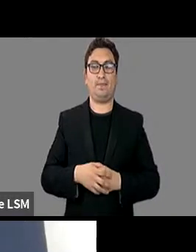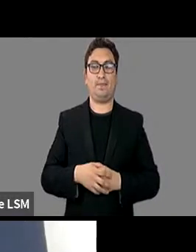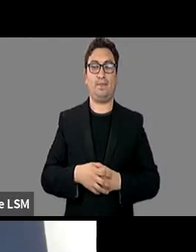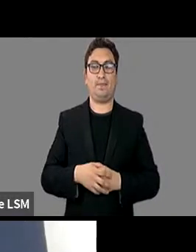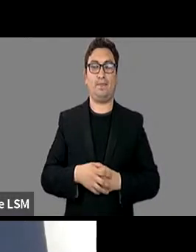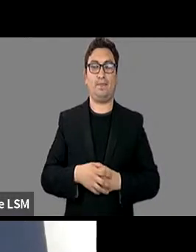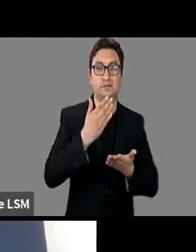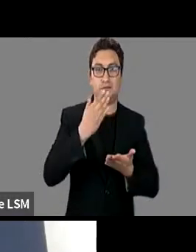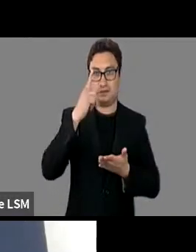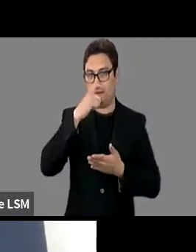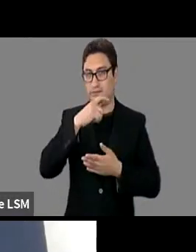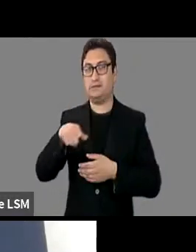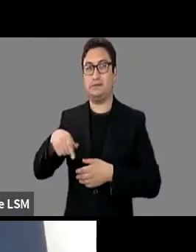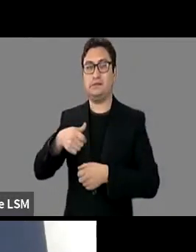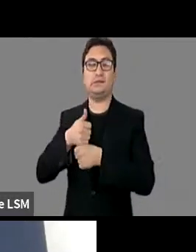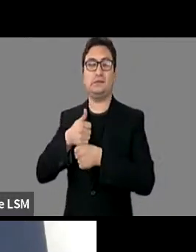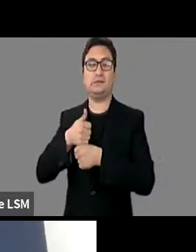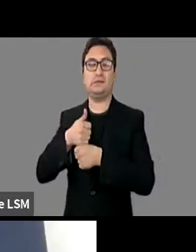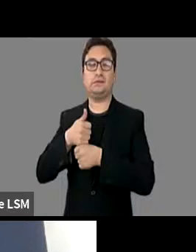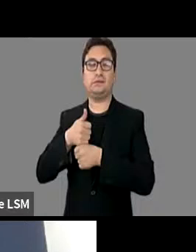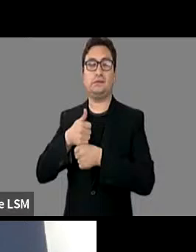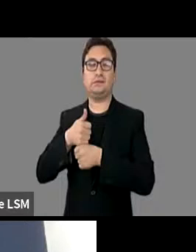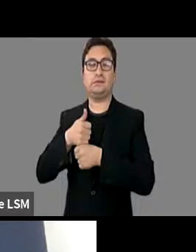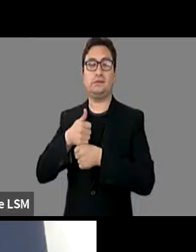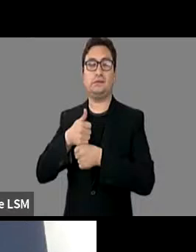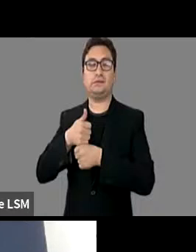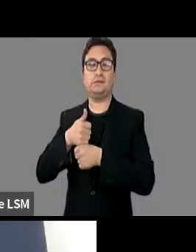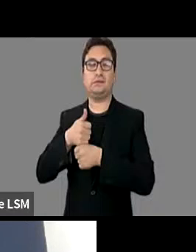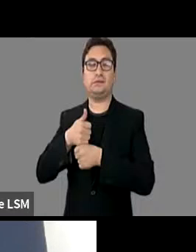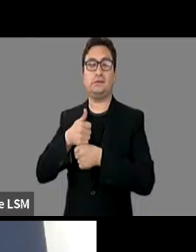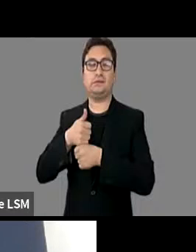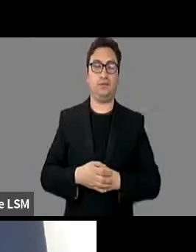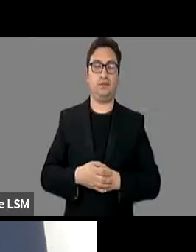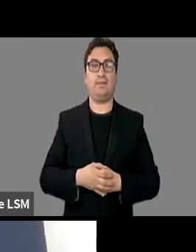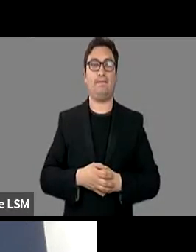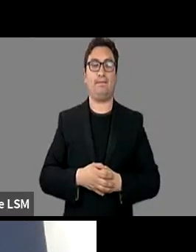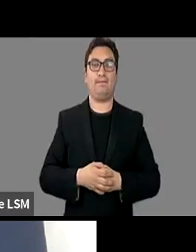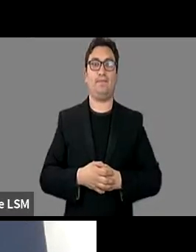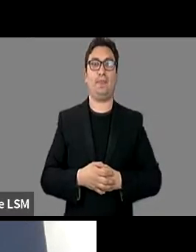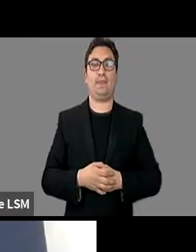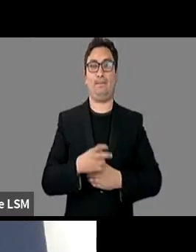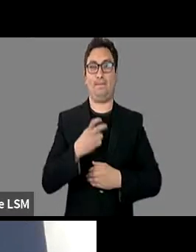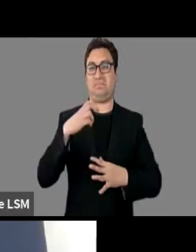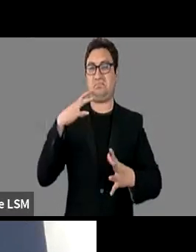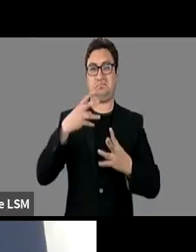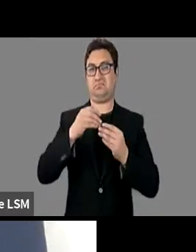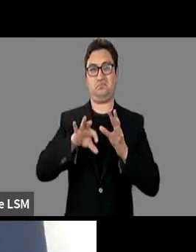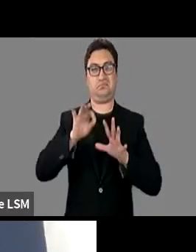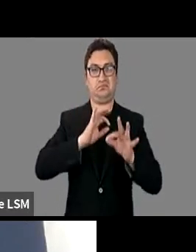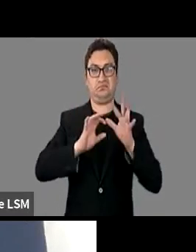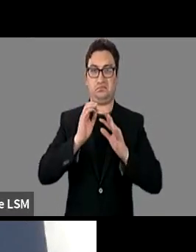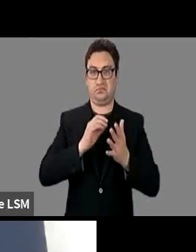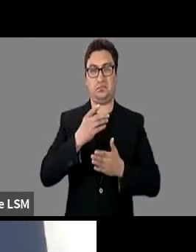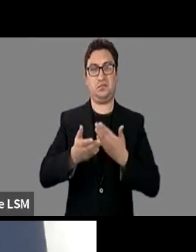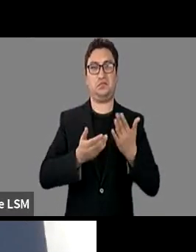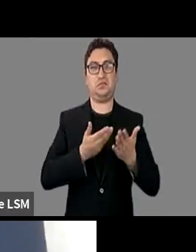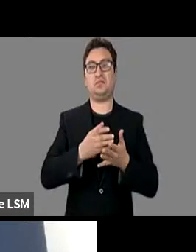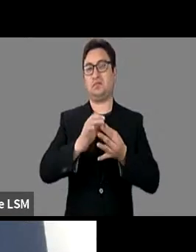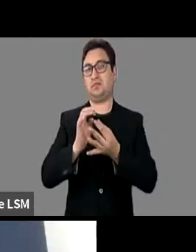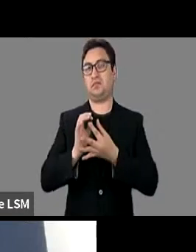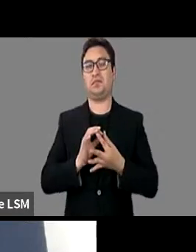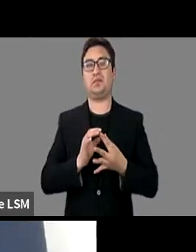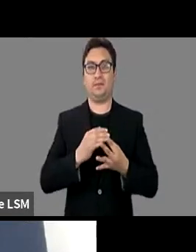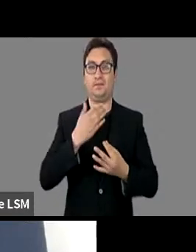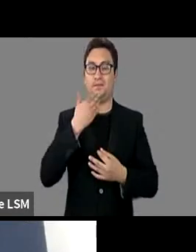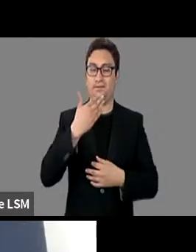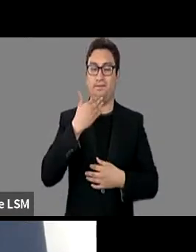discapacidad. Eso es con lo que nos llevamos de las aportaciones que nos da el día de hoy maestra Diana,